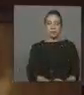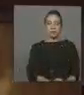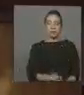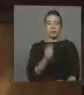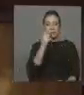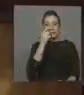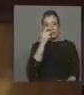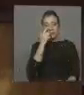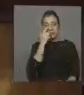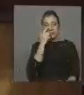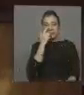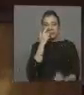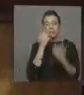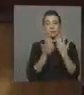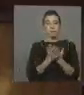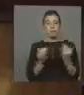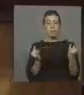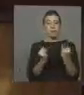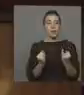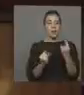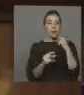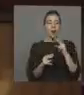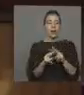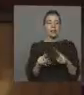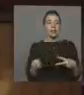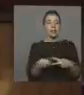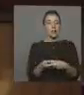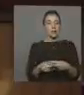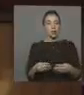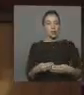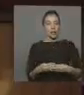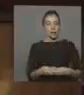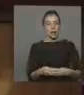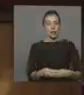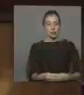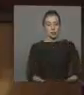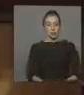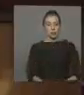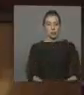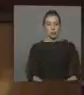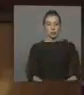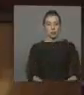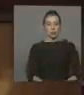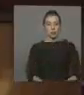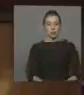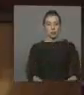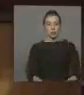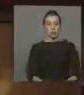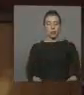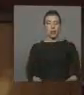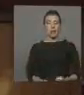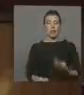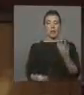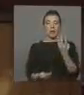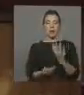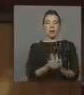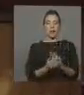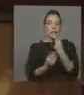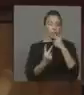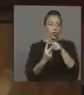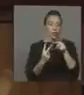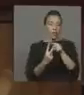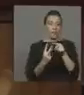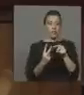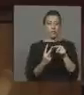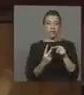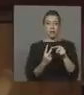Se contempla un procedimiento para efectuar la interrupción del embarazo. En los casos de las dos primeras